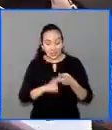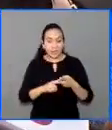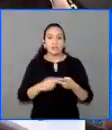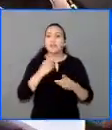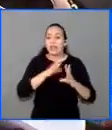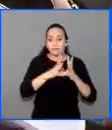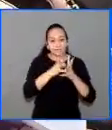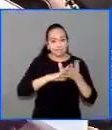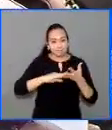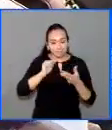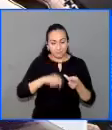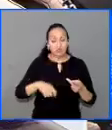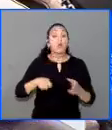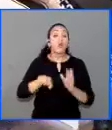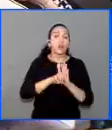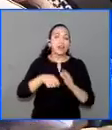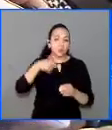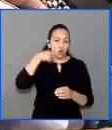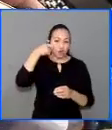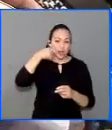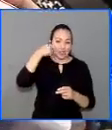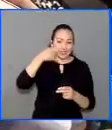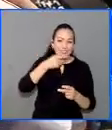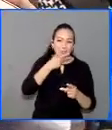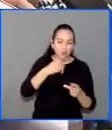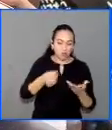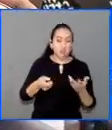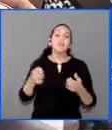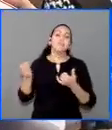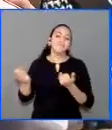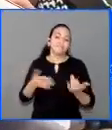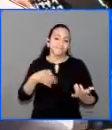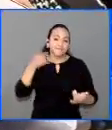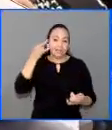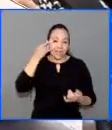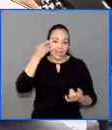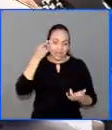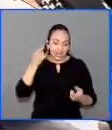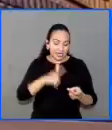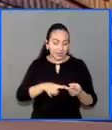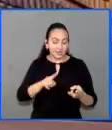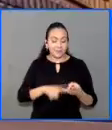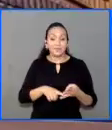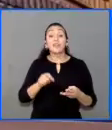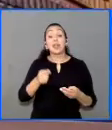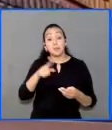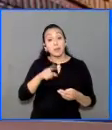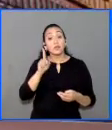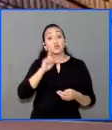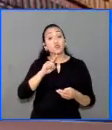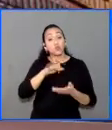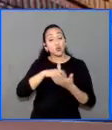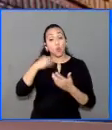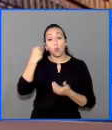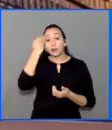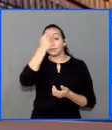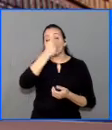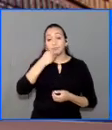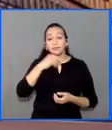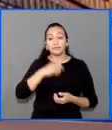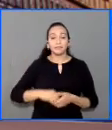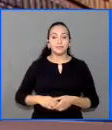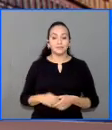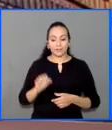rastrillos también pendientes por destruir de naturaleza pirata, inclusive productos de belleza. Este sábado 15 de